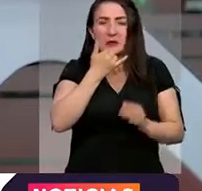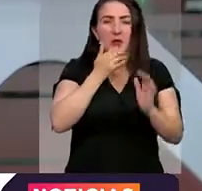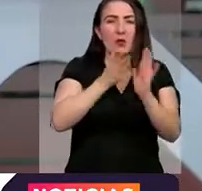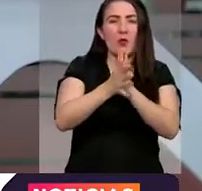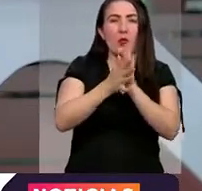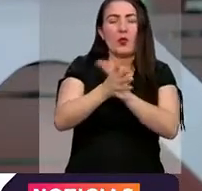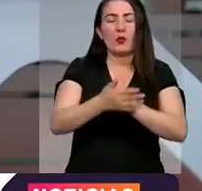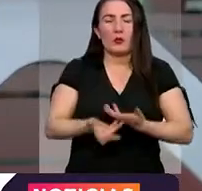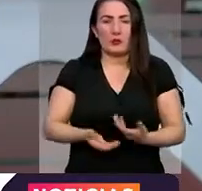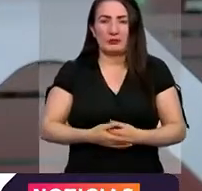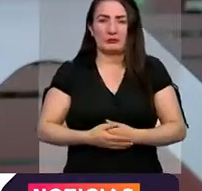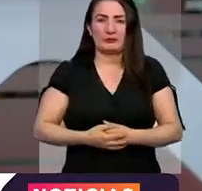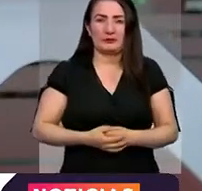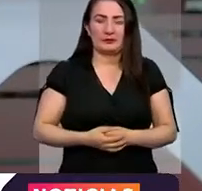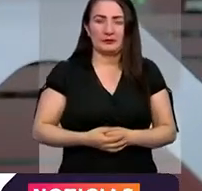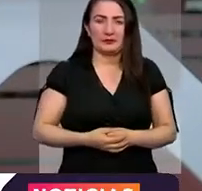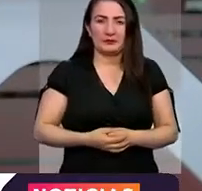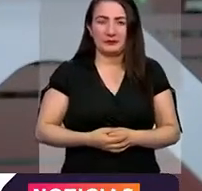Adelante.